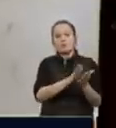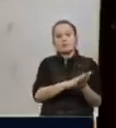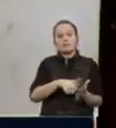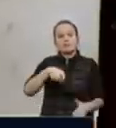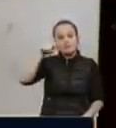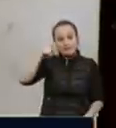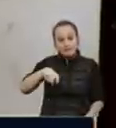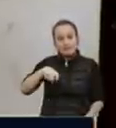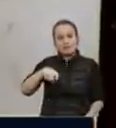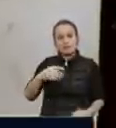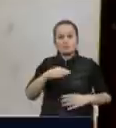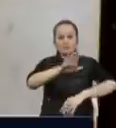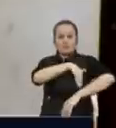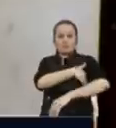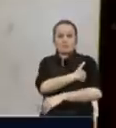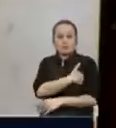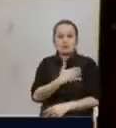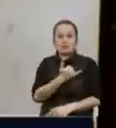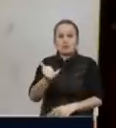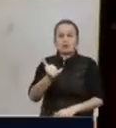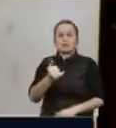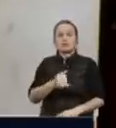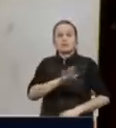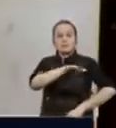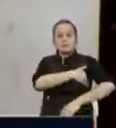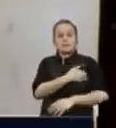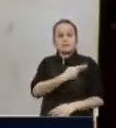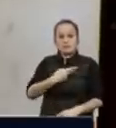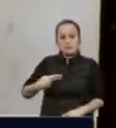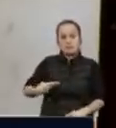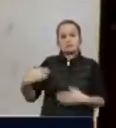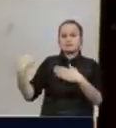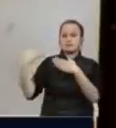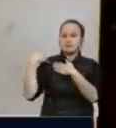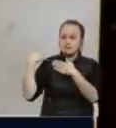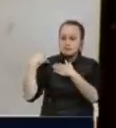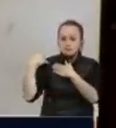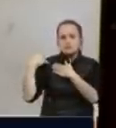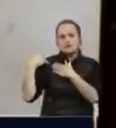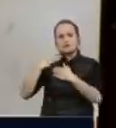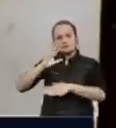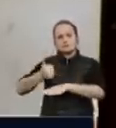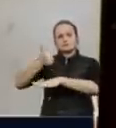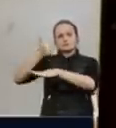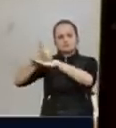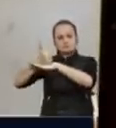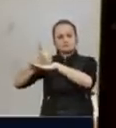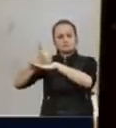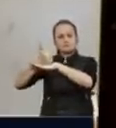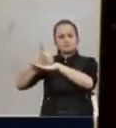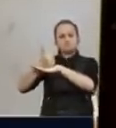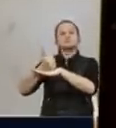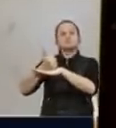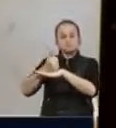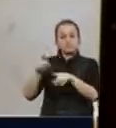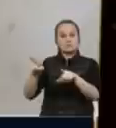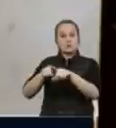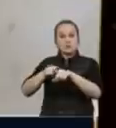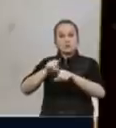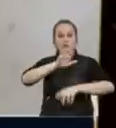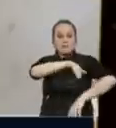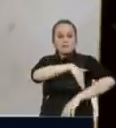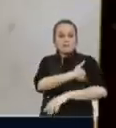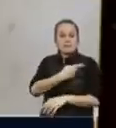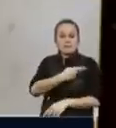en el ministerio un viceministerio dedicado con una dirección también en ese